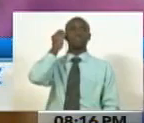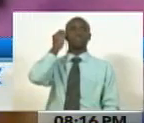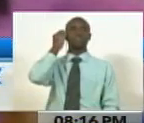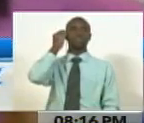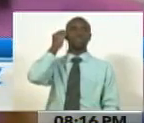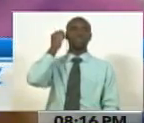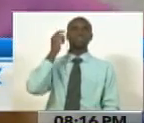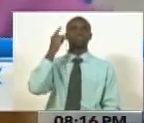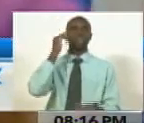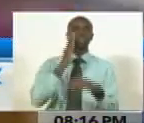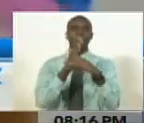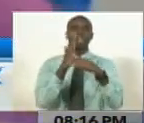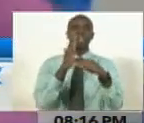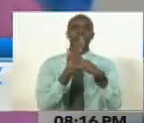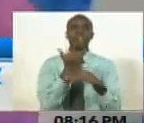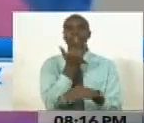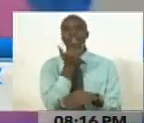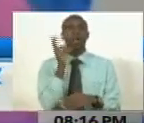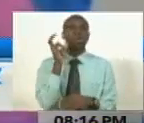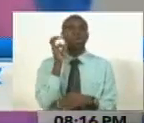¿Me permite?